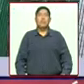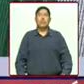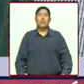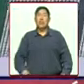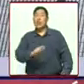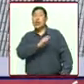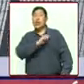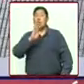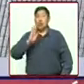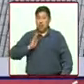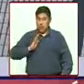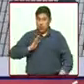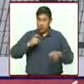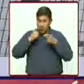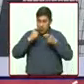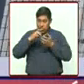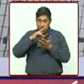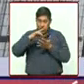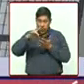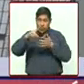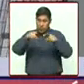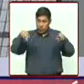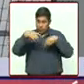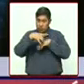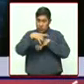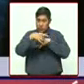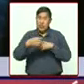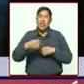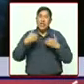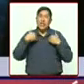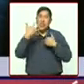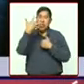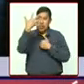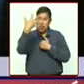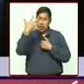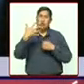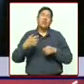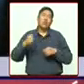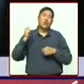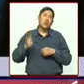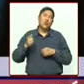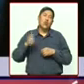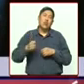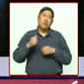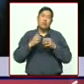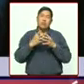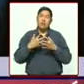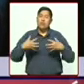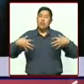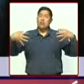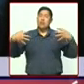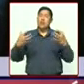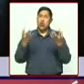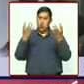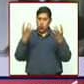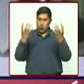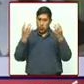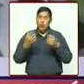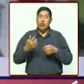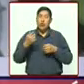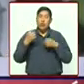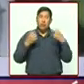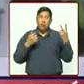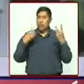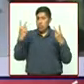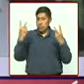El Tribunal Agroambiental está integrado por 5 magistrados y está dividido en 2 salas, de 2 miembros